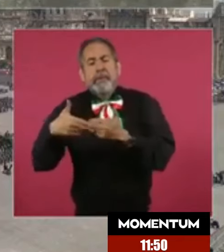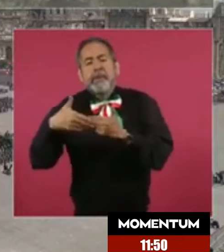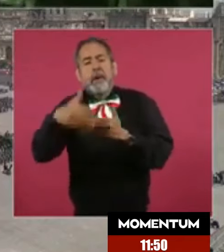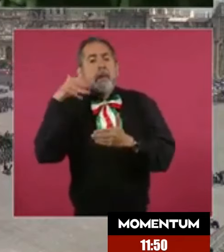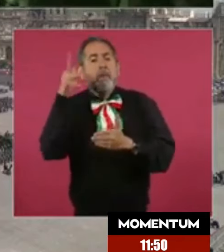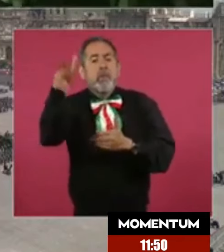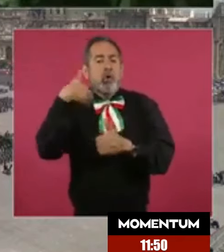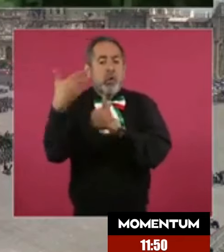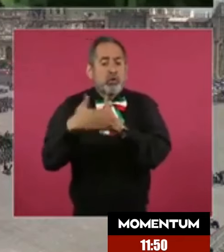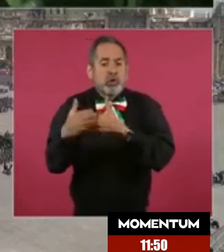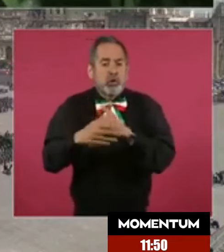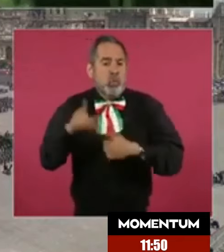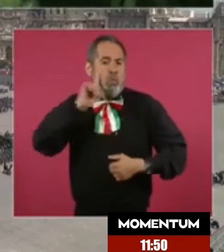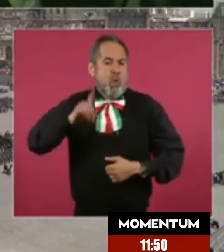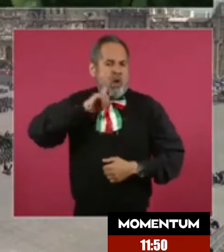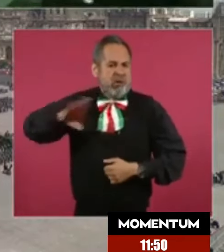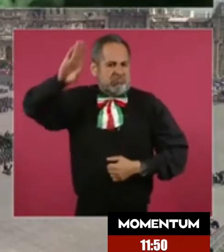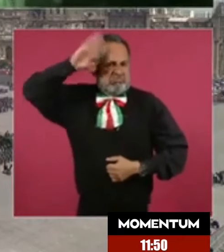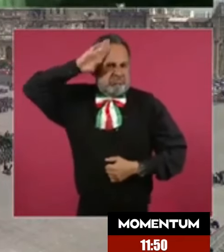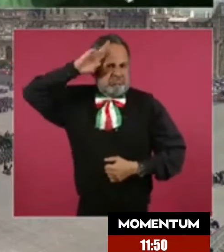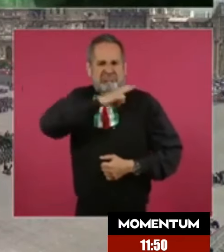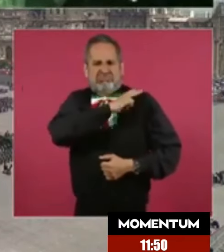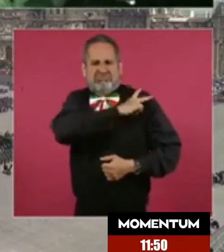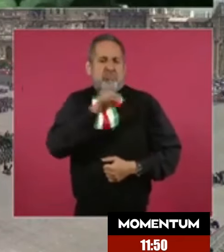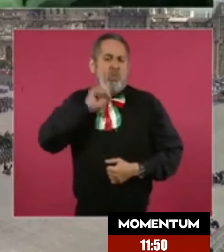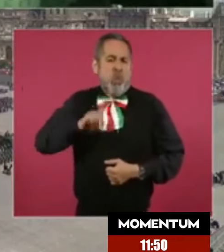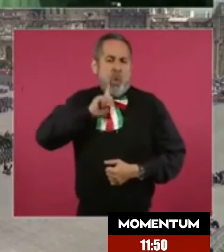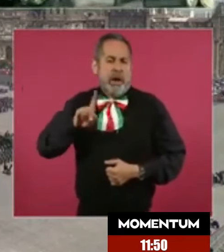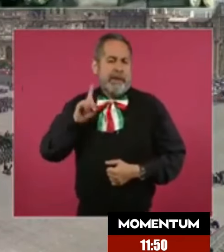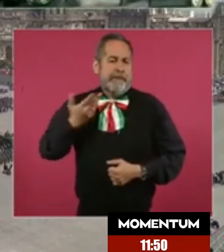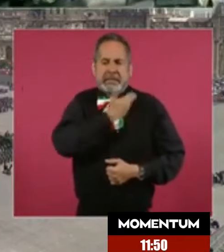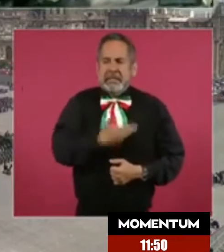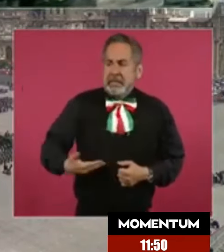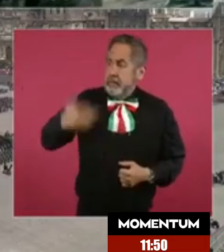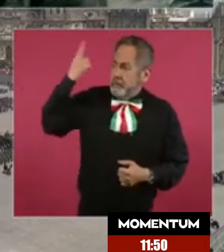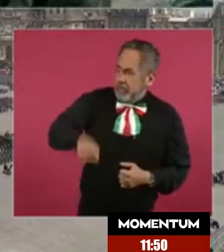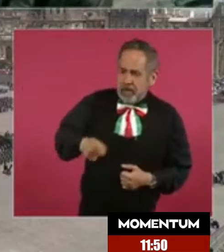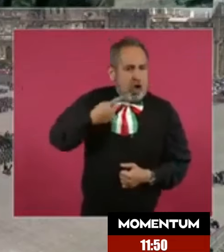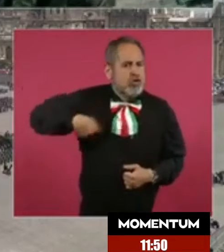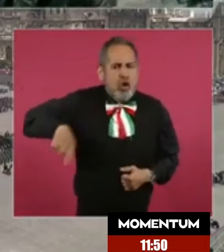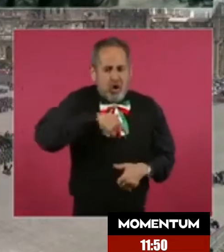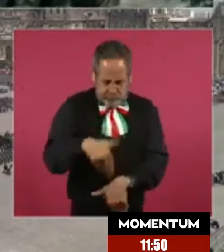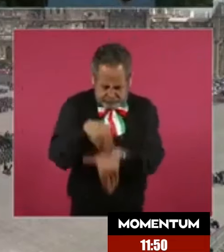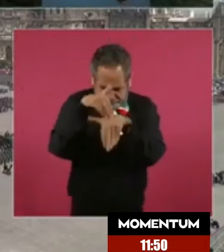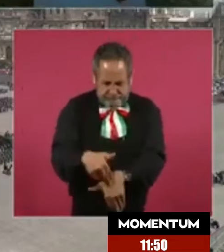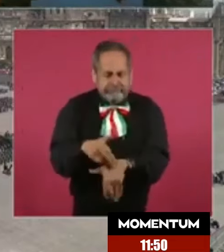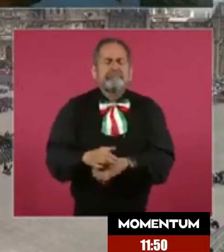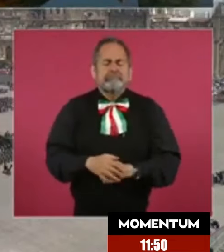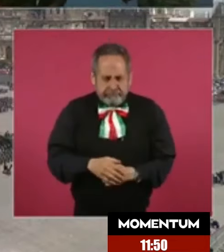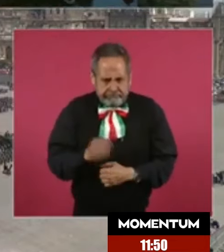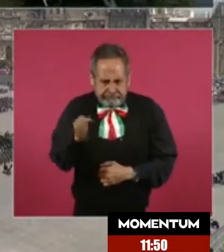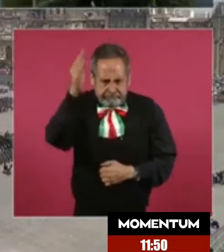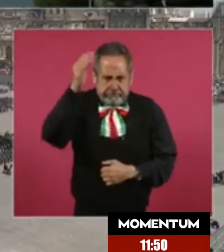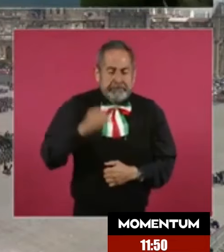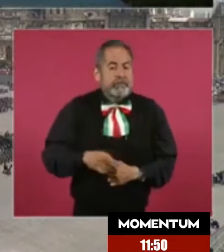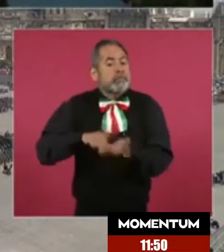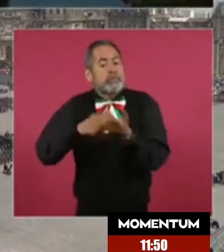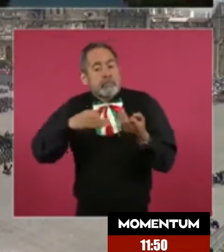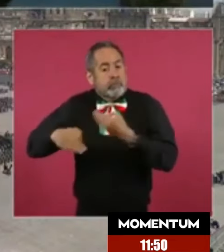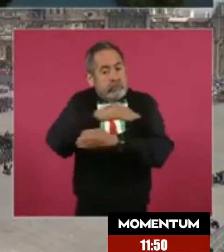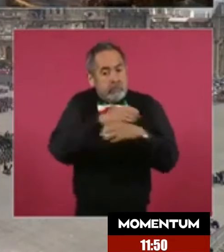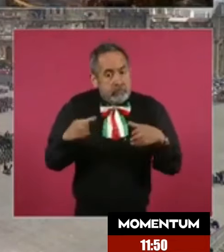futura comandante suprema en beneficio del pueblo de México. Y es que todas las tareas que realizamos no solo